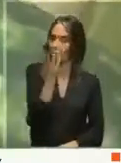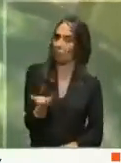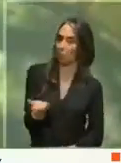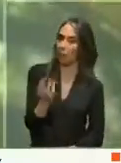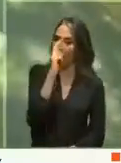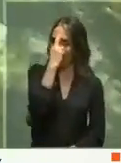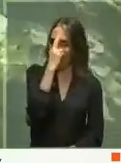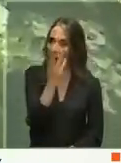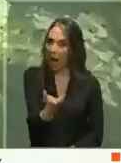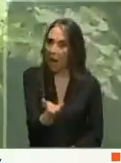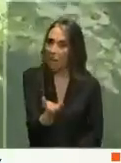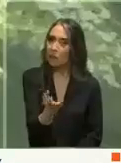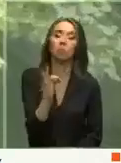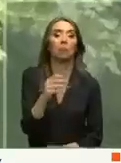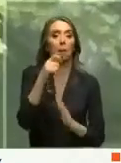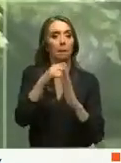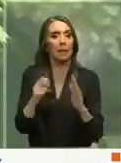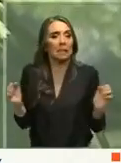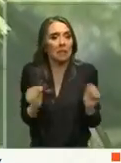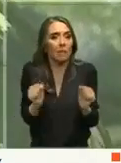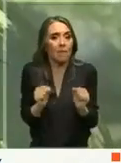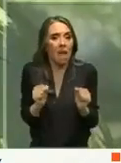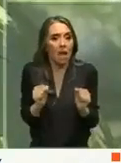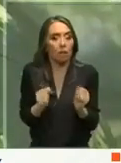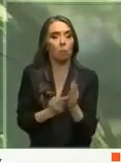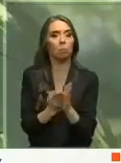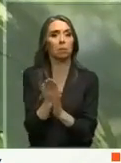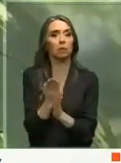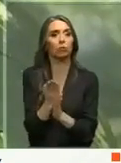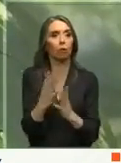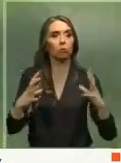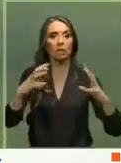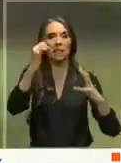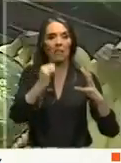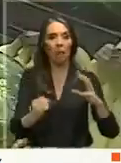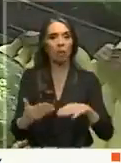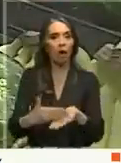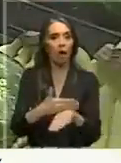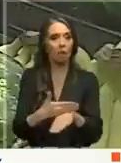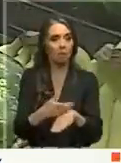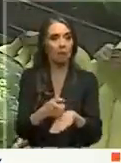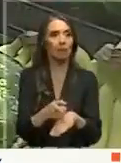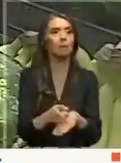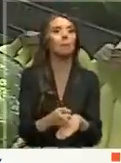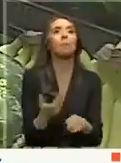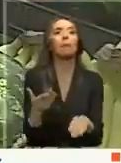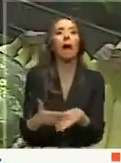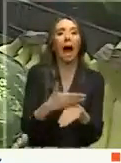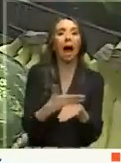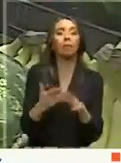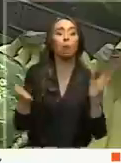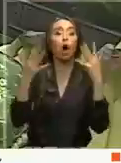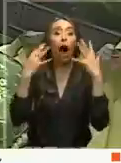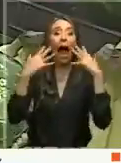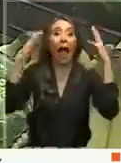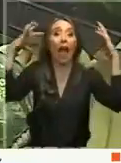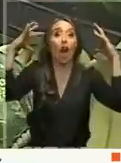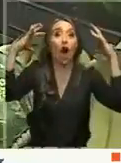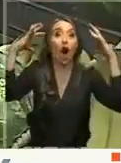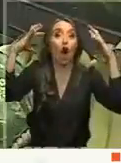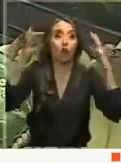que le parezca, en pleno invierno ya comenzó la temporada de sandías. ¿Sabes por qué se adelantó con las calores?